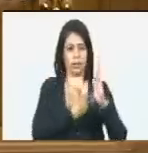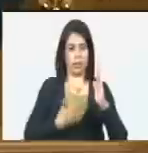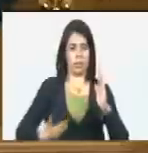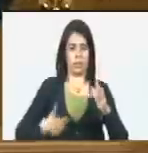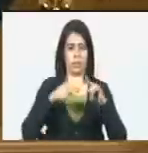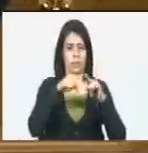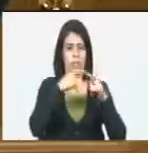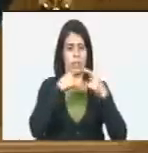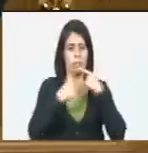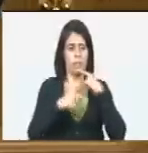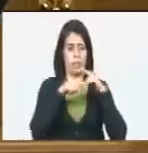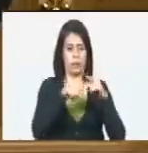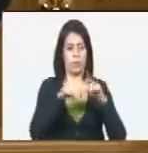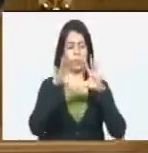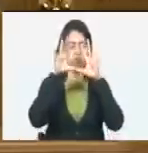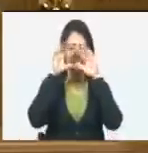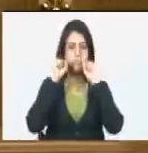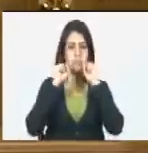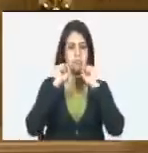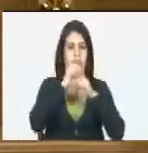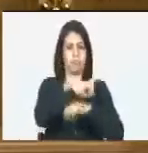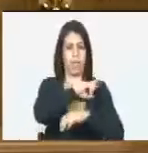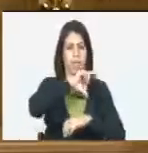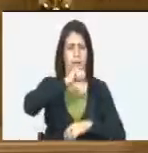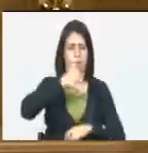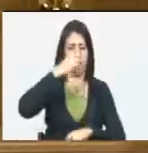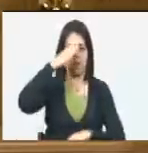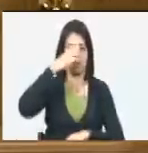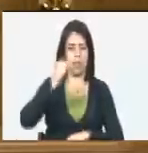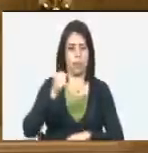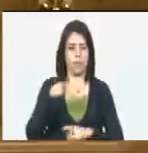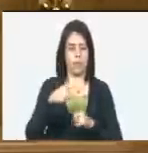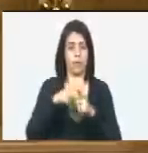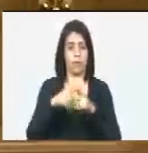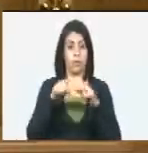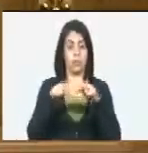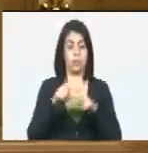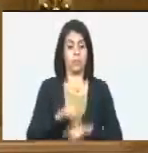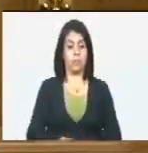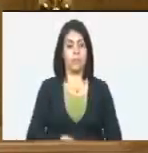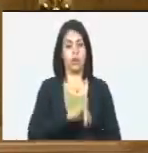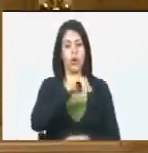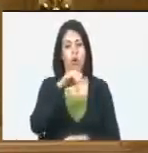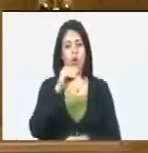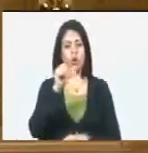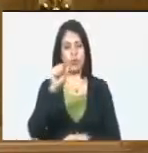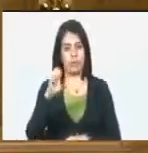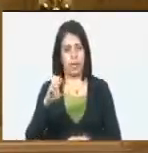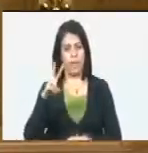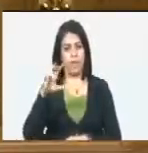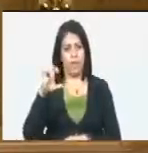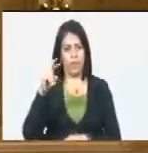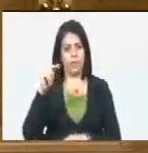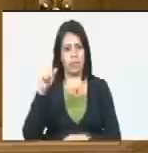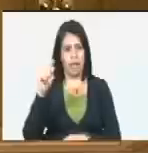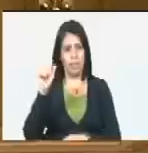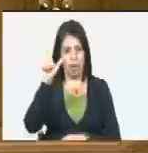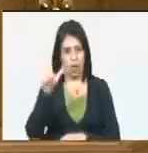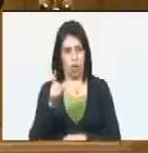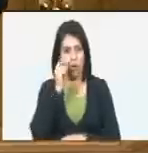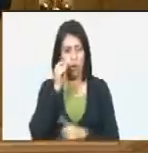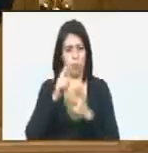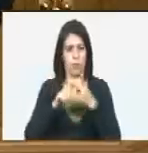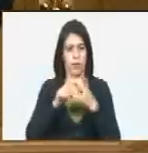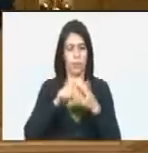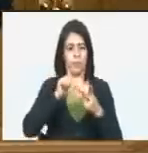dijo, entendido, mi comandante en jefe, ahí estaba José Vicente Rangel, tuvo Guillermo García